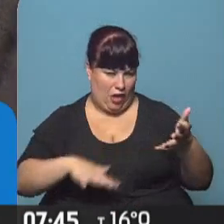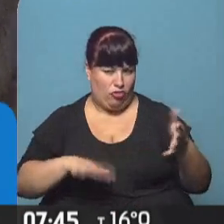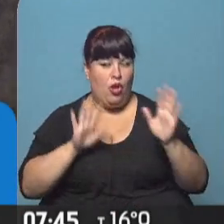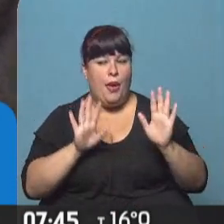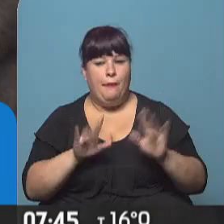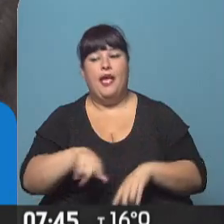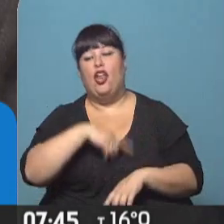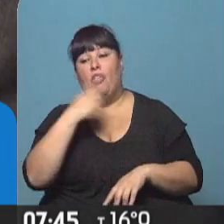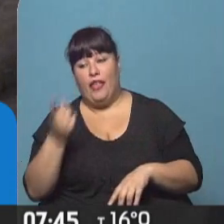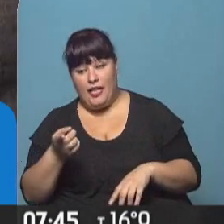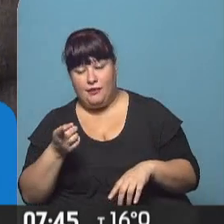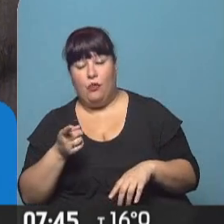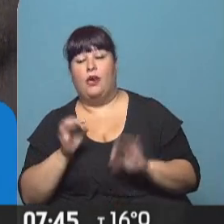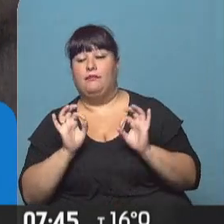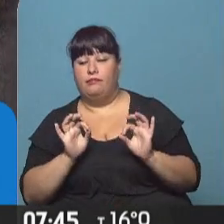Ahora,